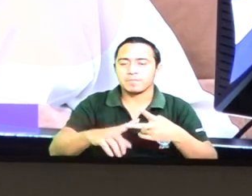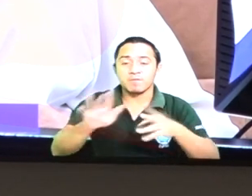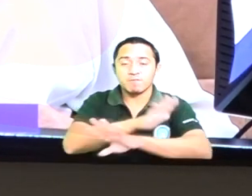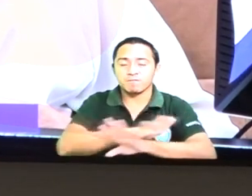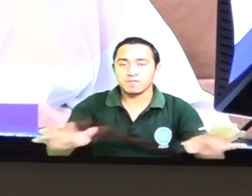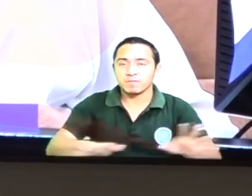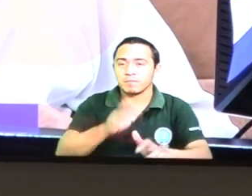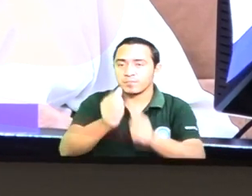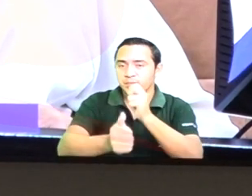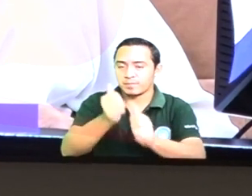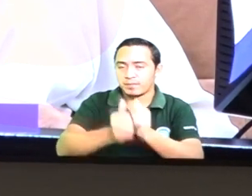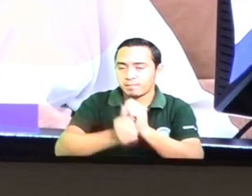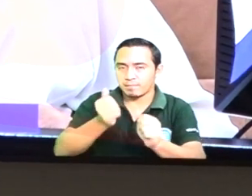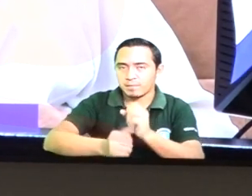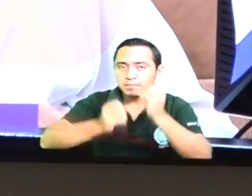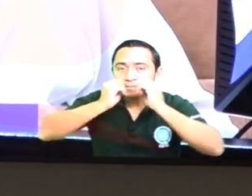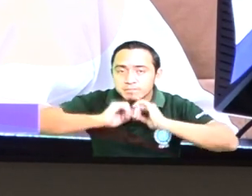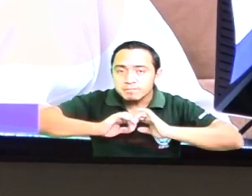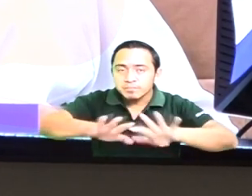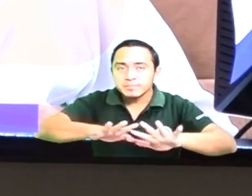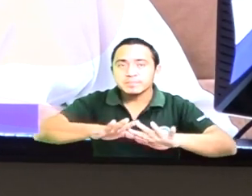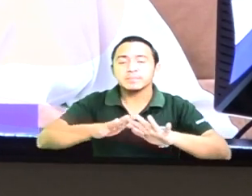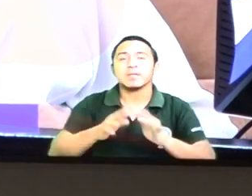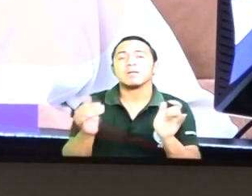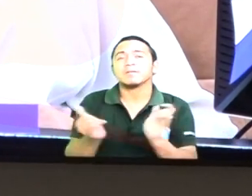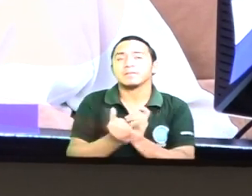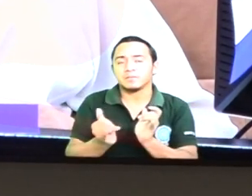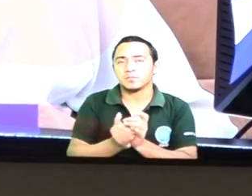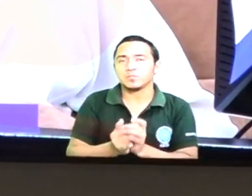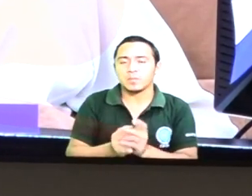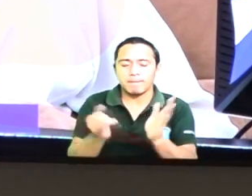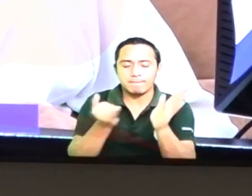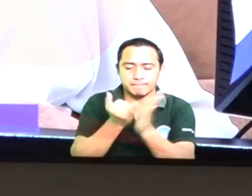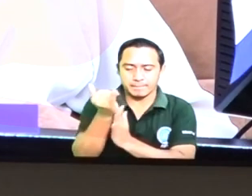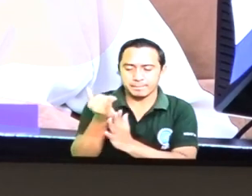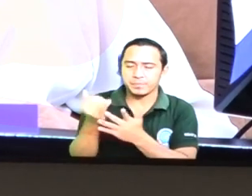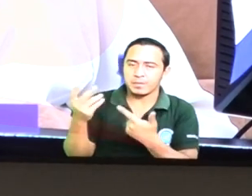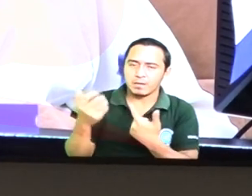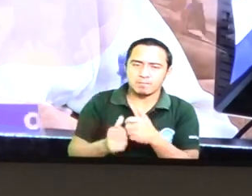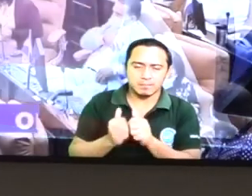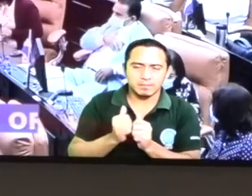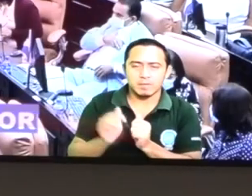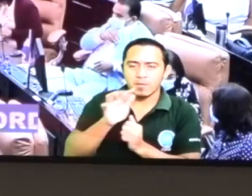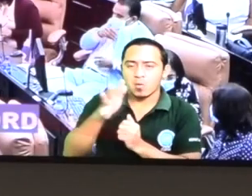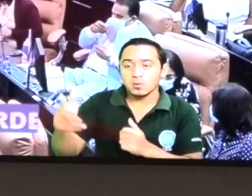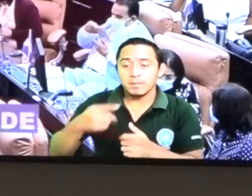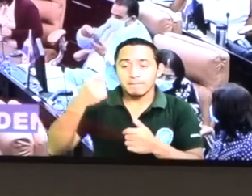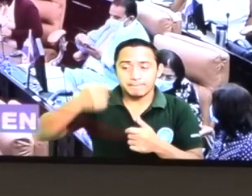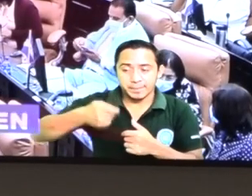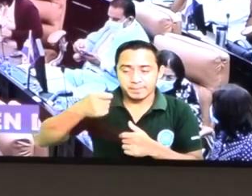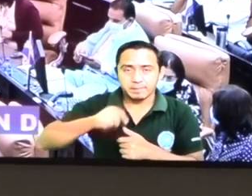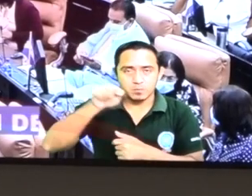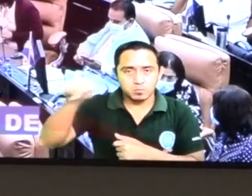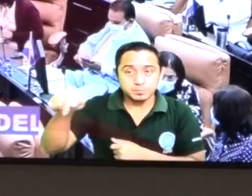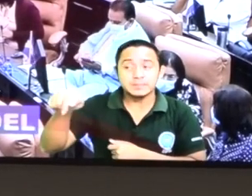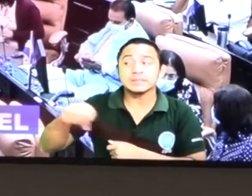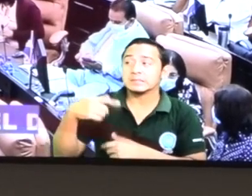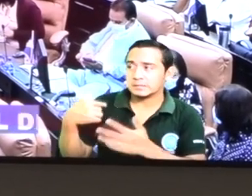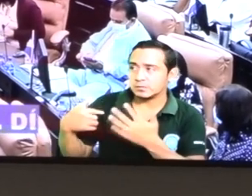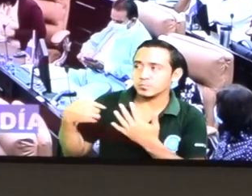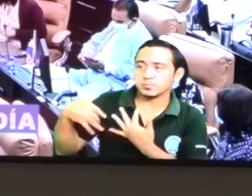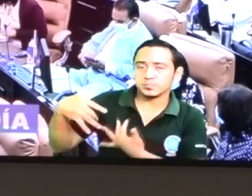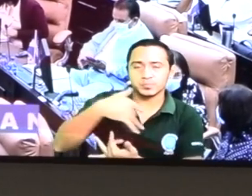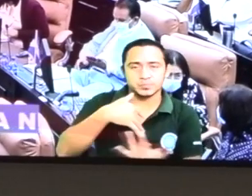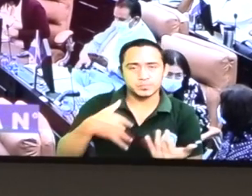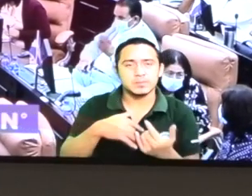los delitos informáticos, así como investigar delitos y casos penales relacionados con el uso